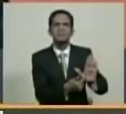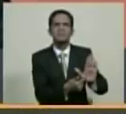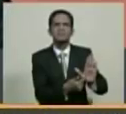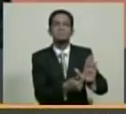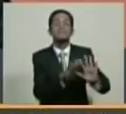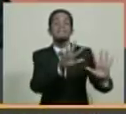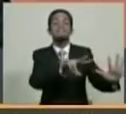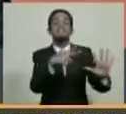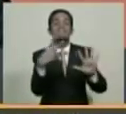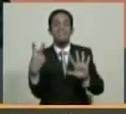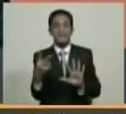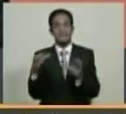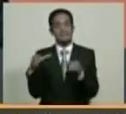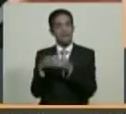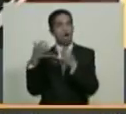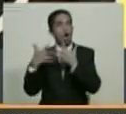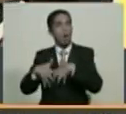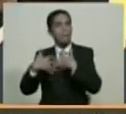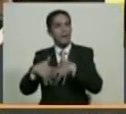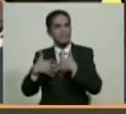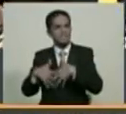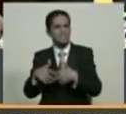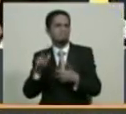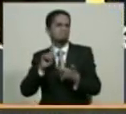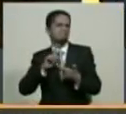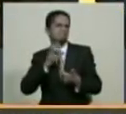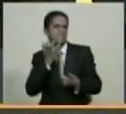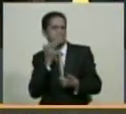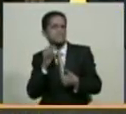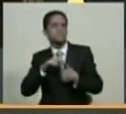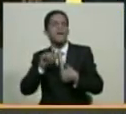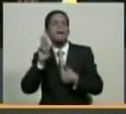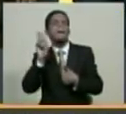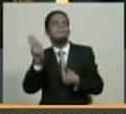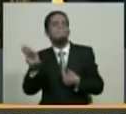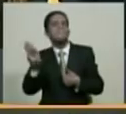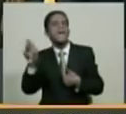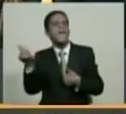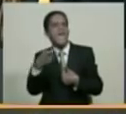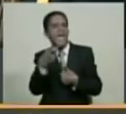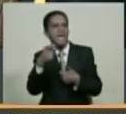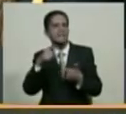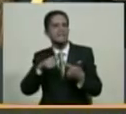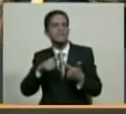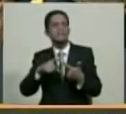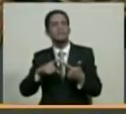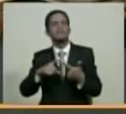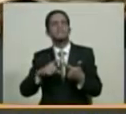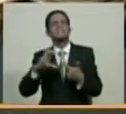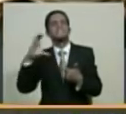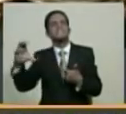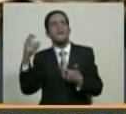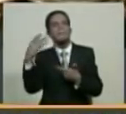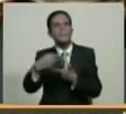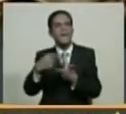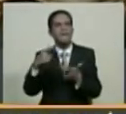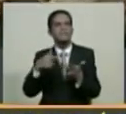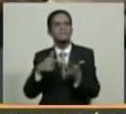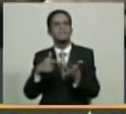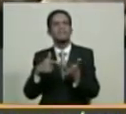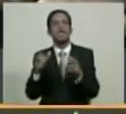17 empresas, entre las que destaca Procter & Gamble, Colgate Palmolive, el Grupo Pharma